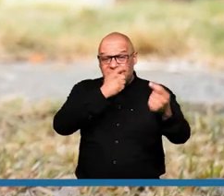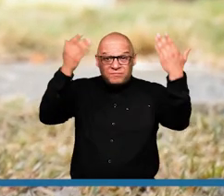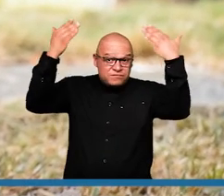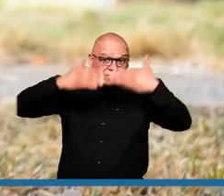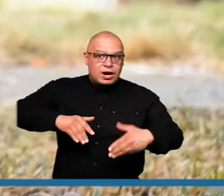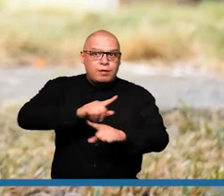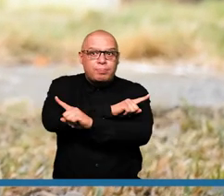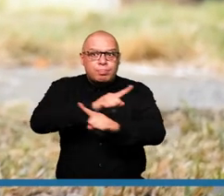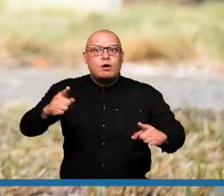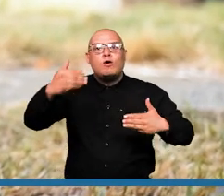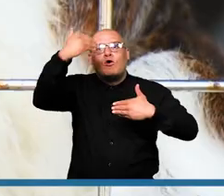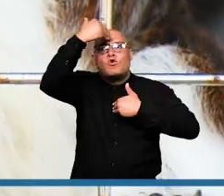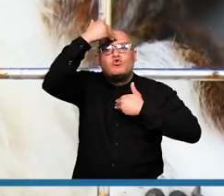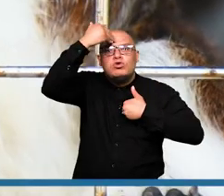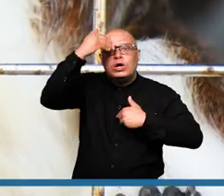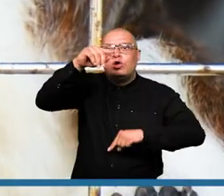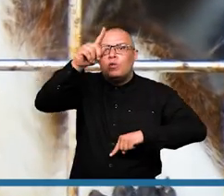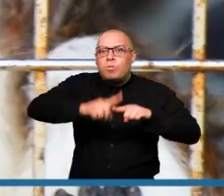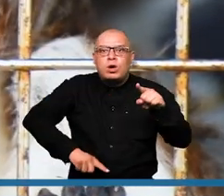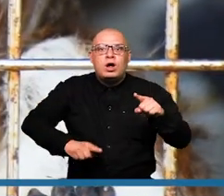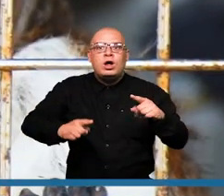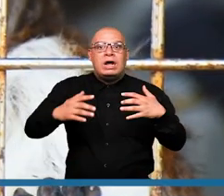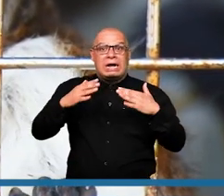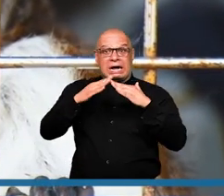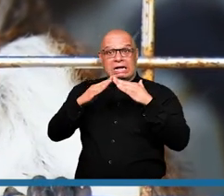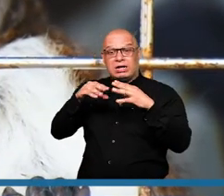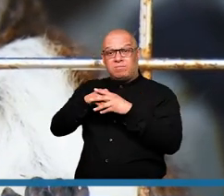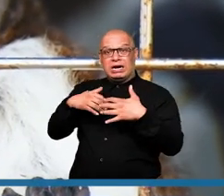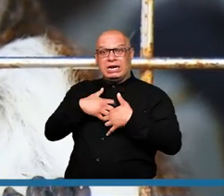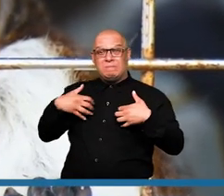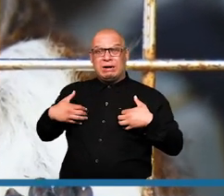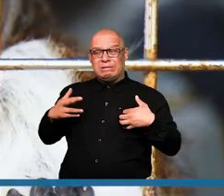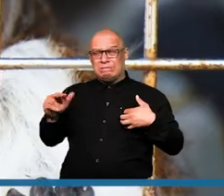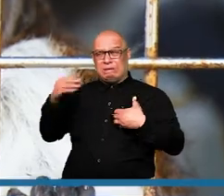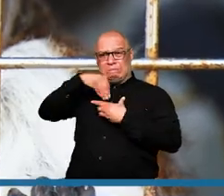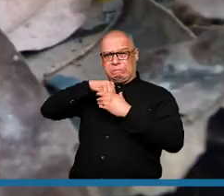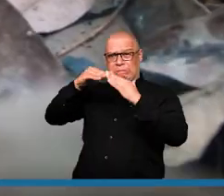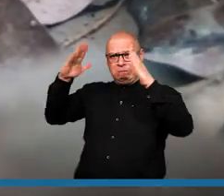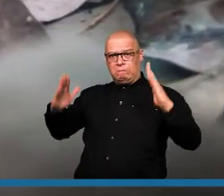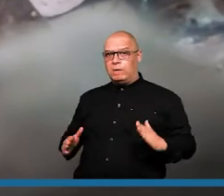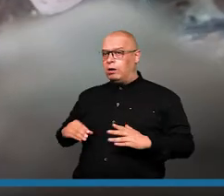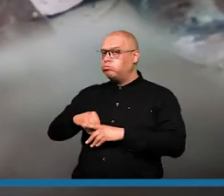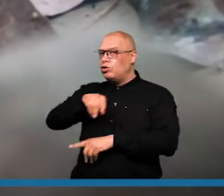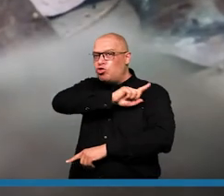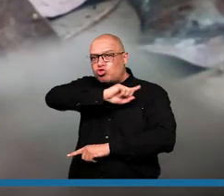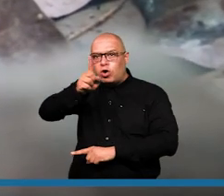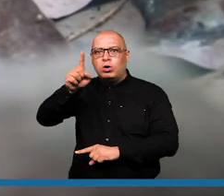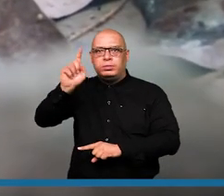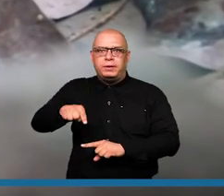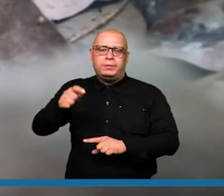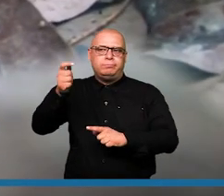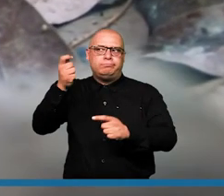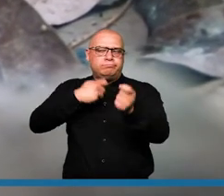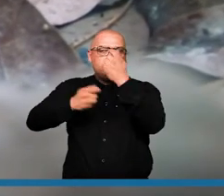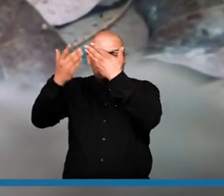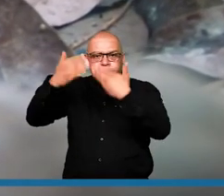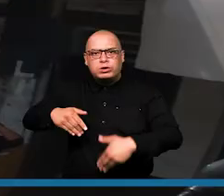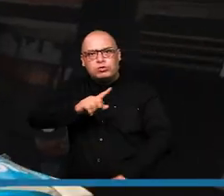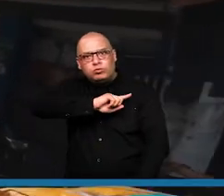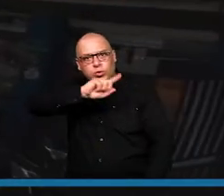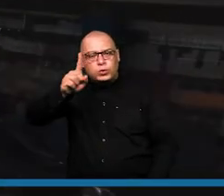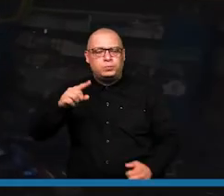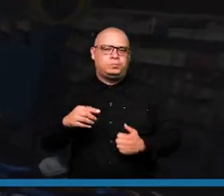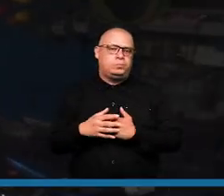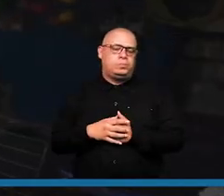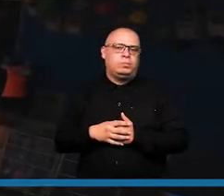Tenemos que concientizarnos de que no podemos convivir con fauna silvestre, que no son nuestras mascotas. Total, que siempre